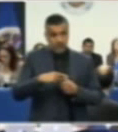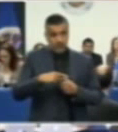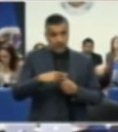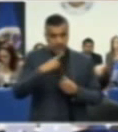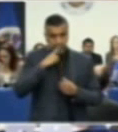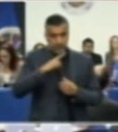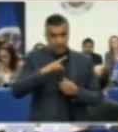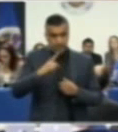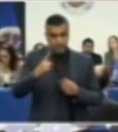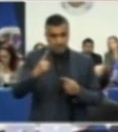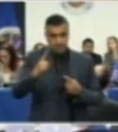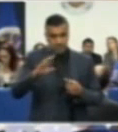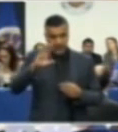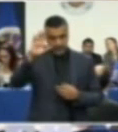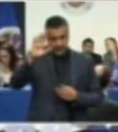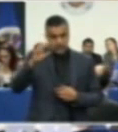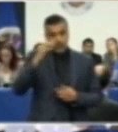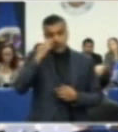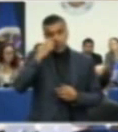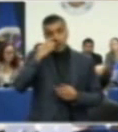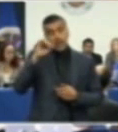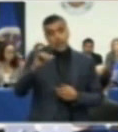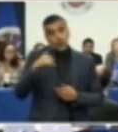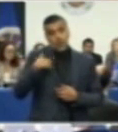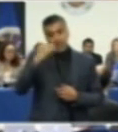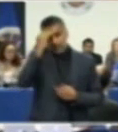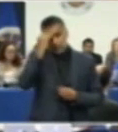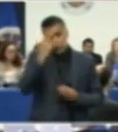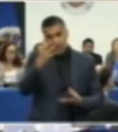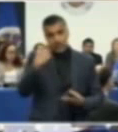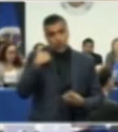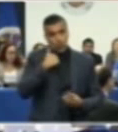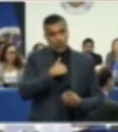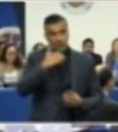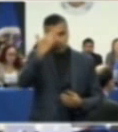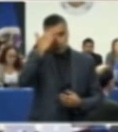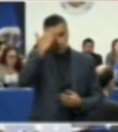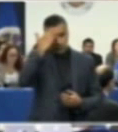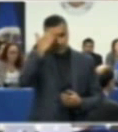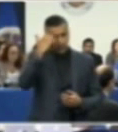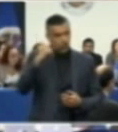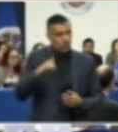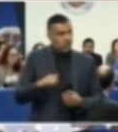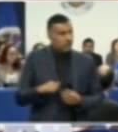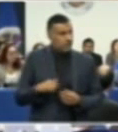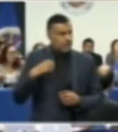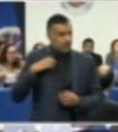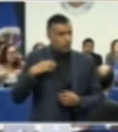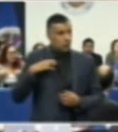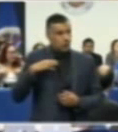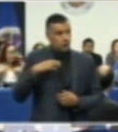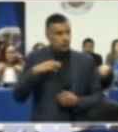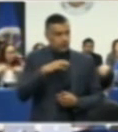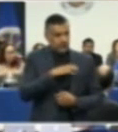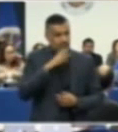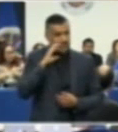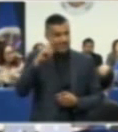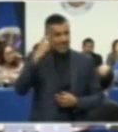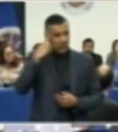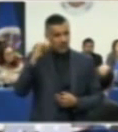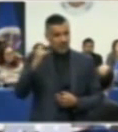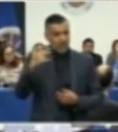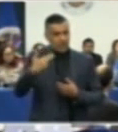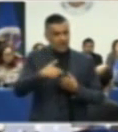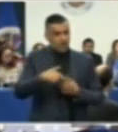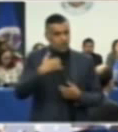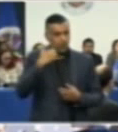se presenten. Quiero también informar que tenemos conocimiento que algunos funcionarios del Estado participarían